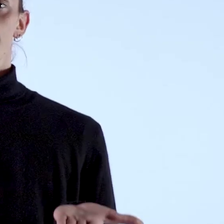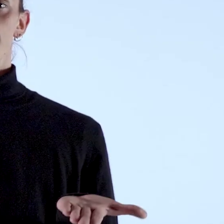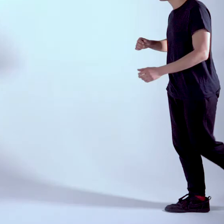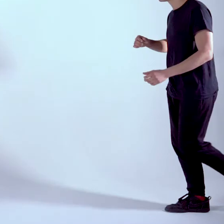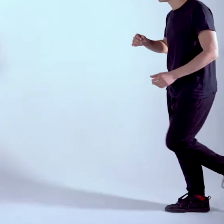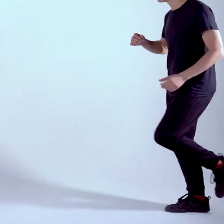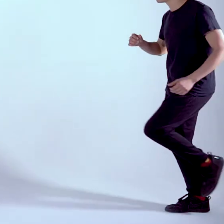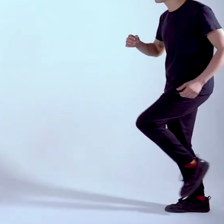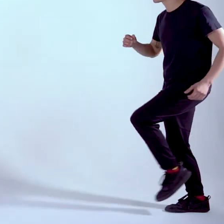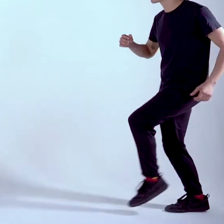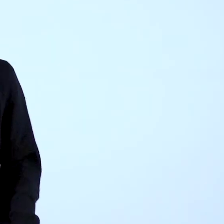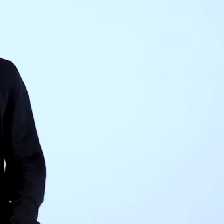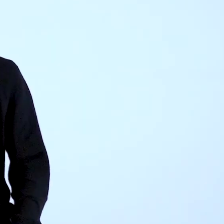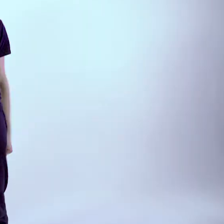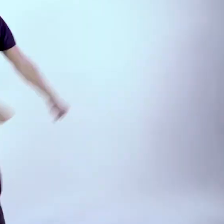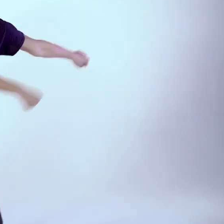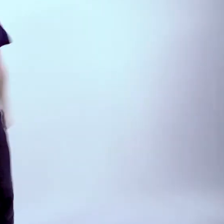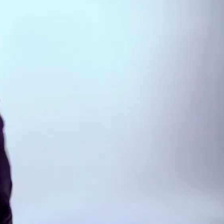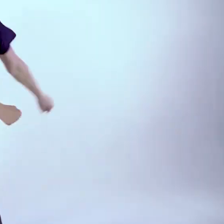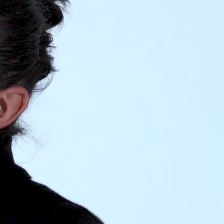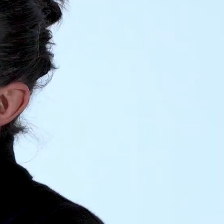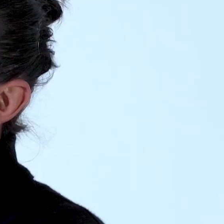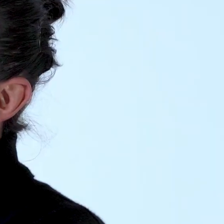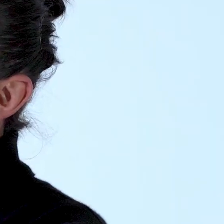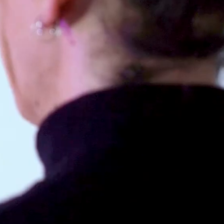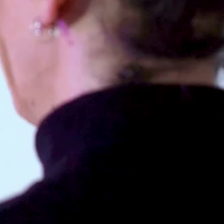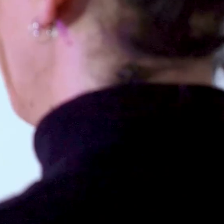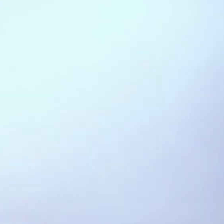¡Gracias! ¡Gracias!